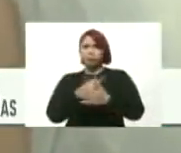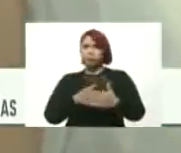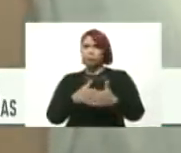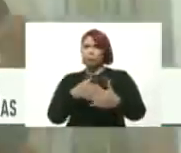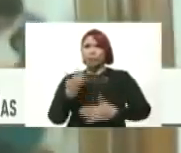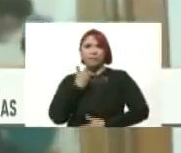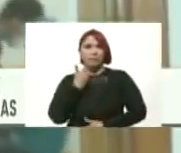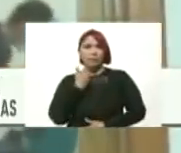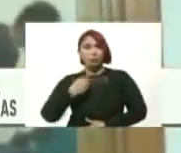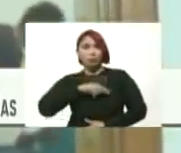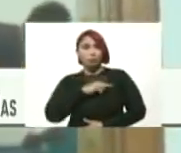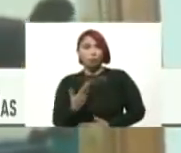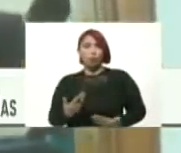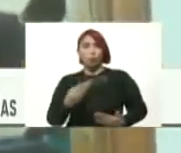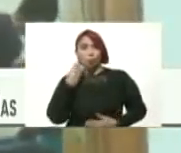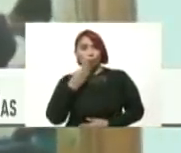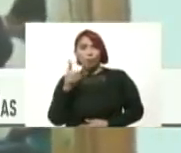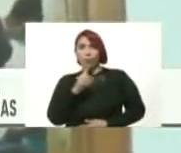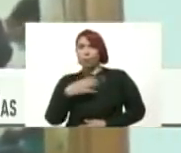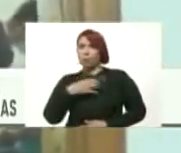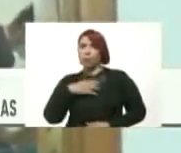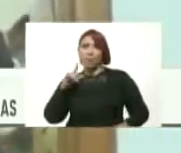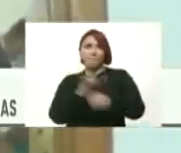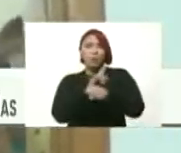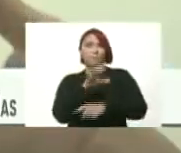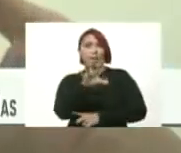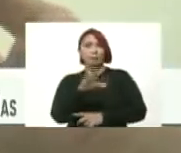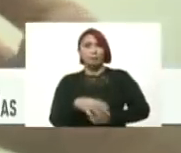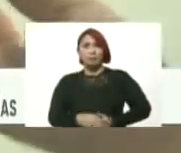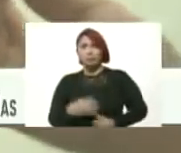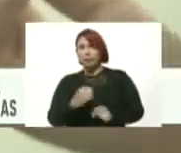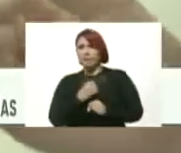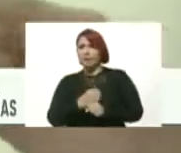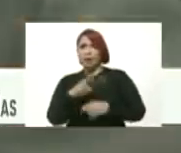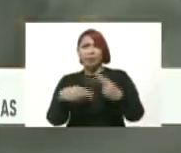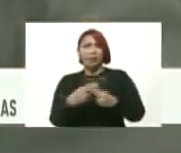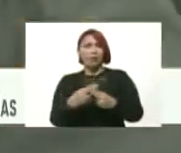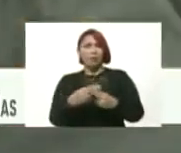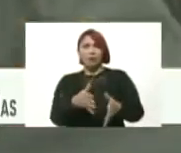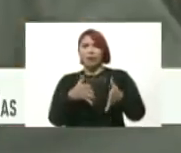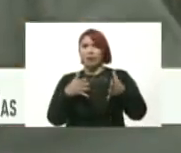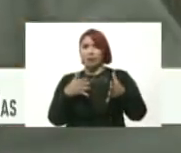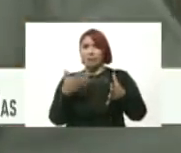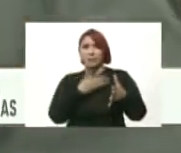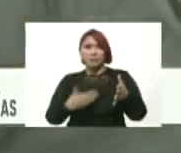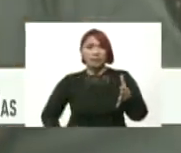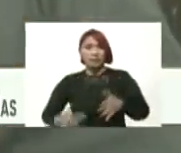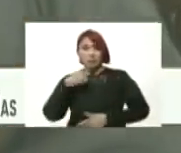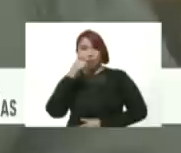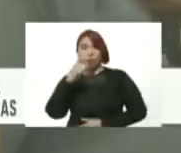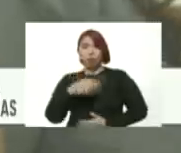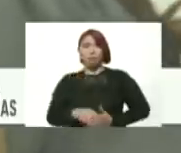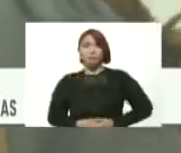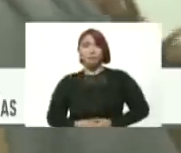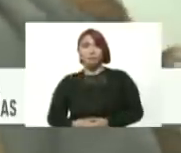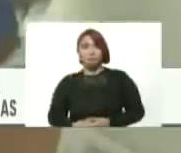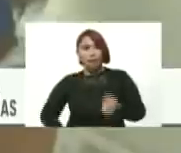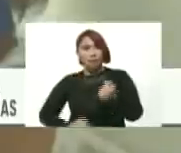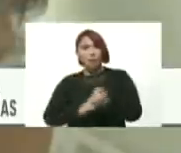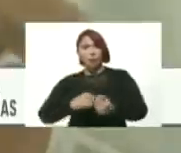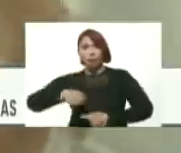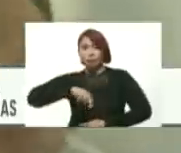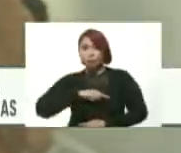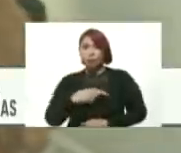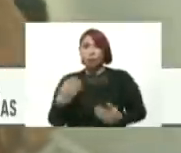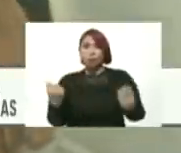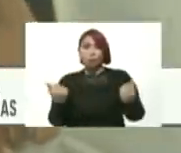como jóvenes no podemos fallarles a la patria al trabajo nadie le gana presidente a nicolás maduro y aquí cuenta usted con nosotros